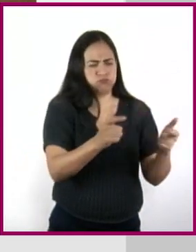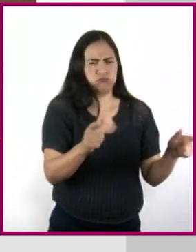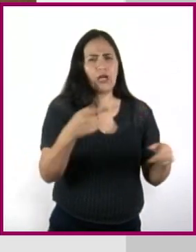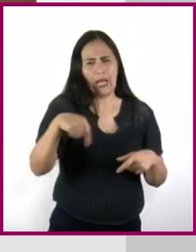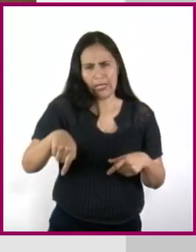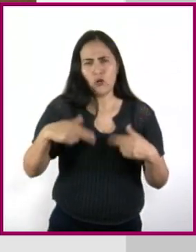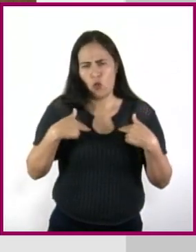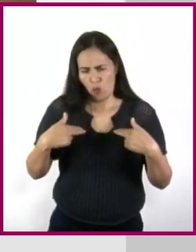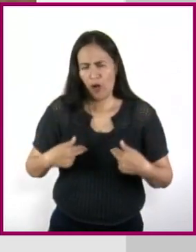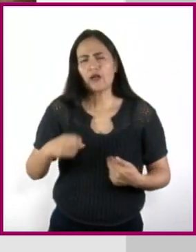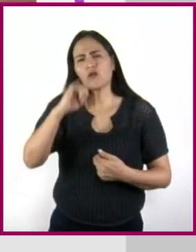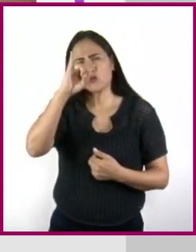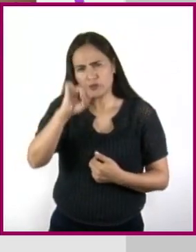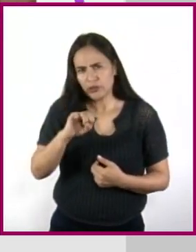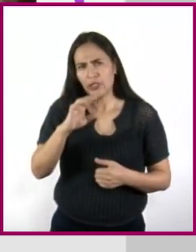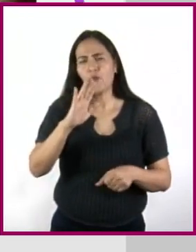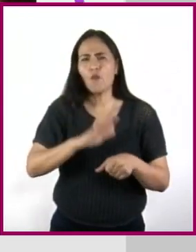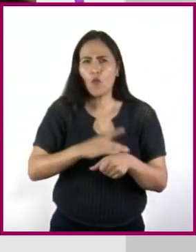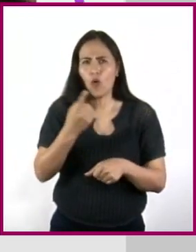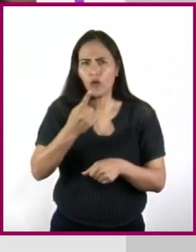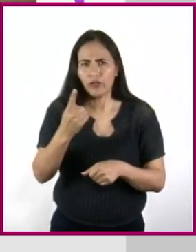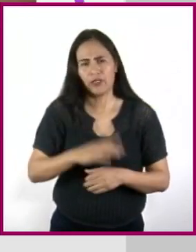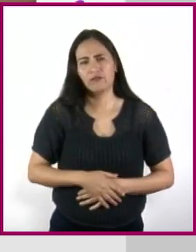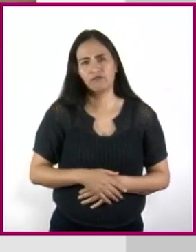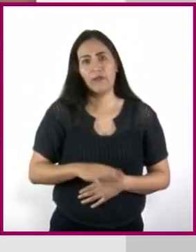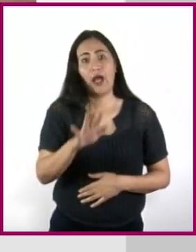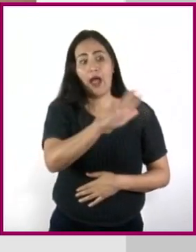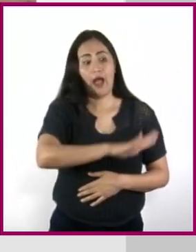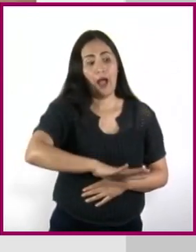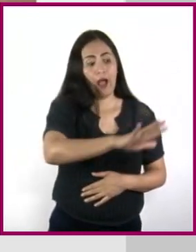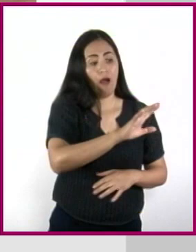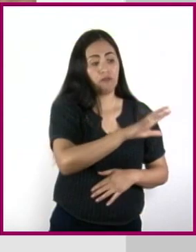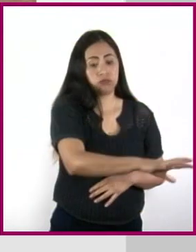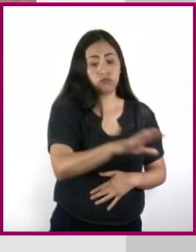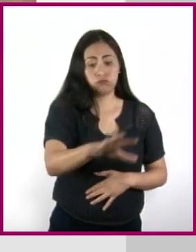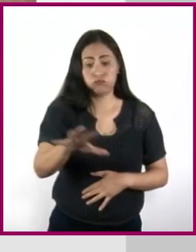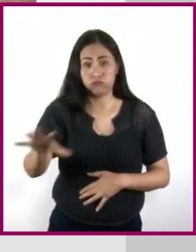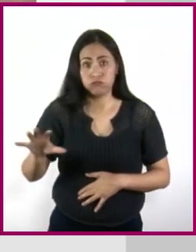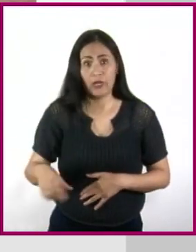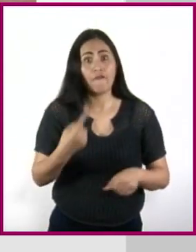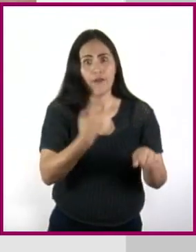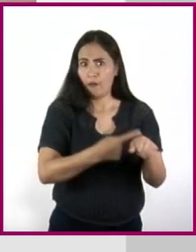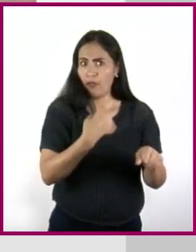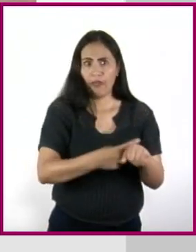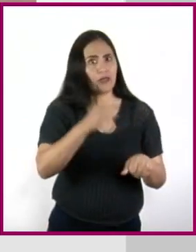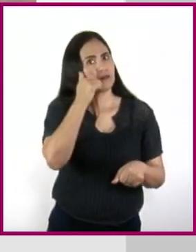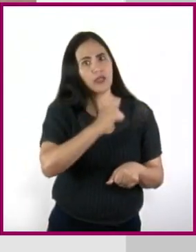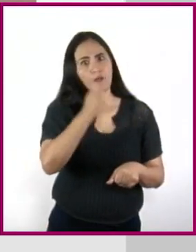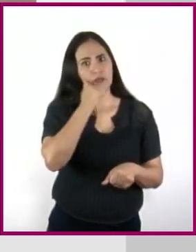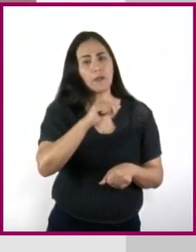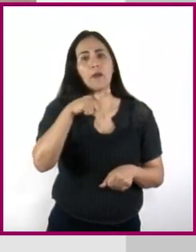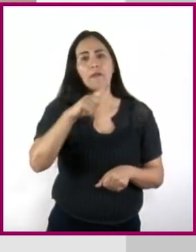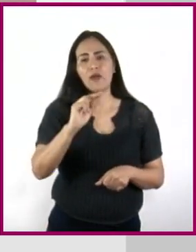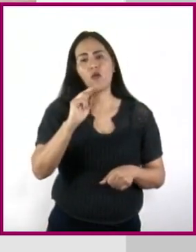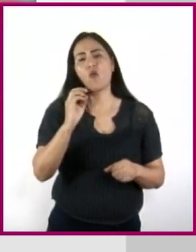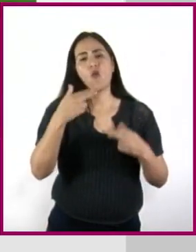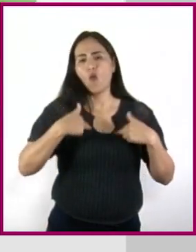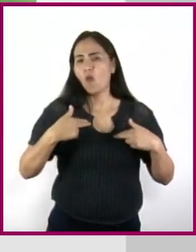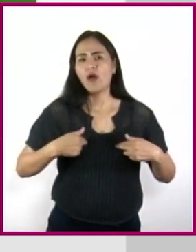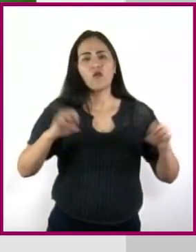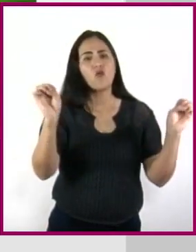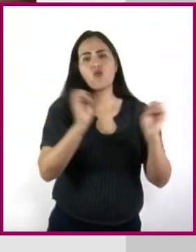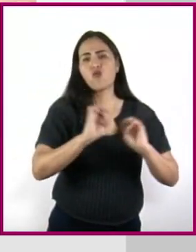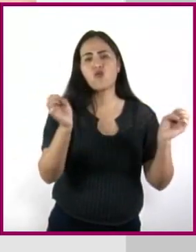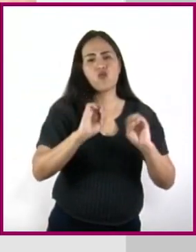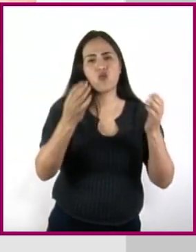humanos, porque los humanos hemos ido a invadir zonas donde esas enfermedades existían y no existían en nosotros. Entonces es